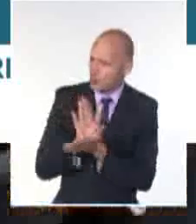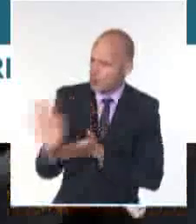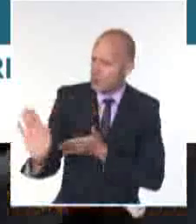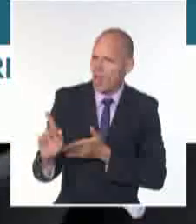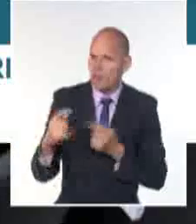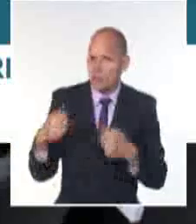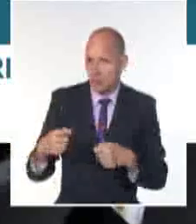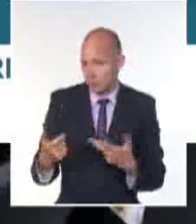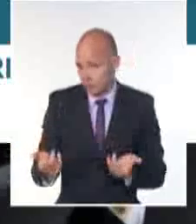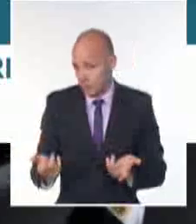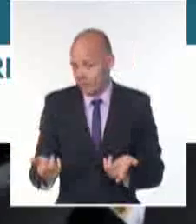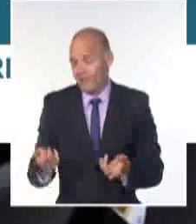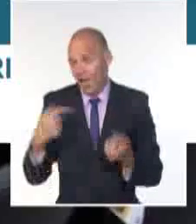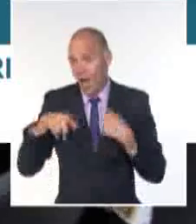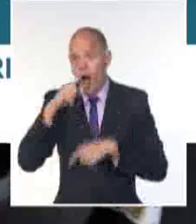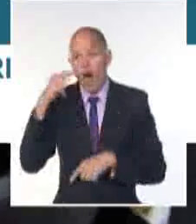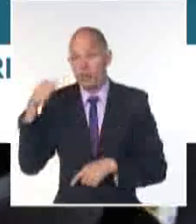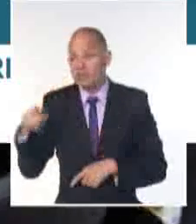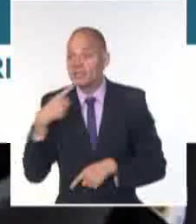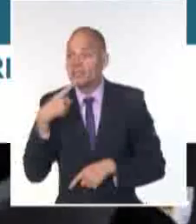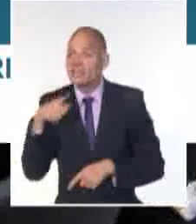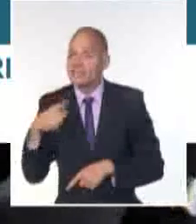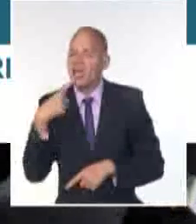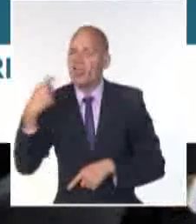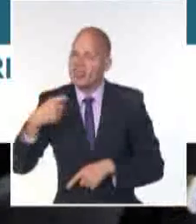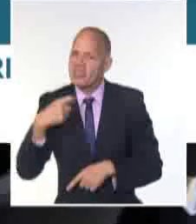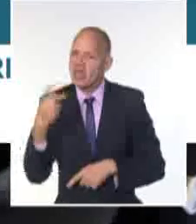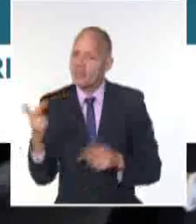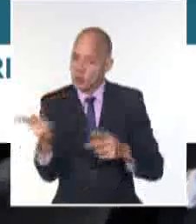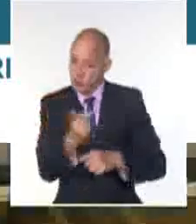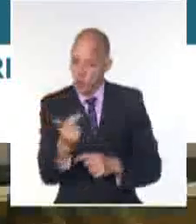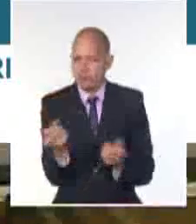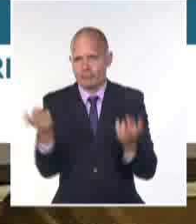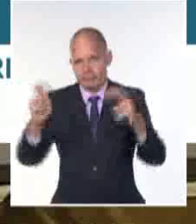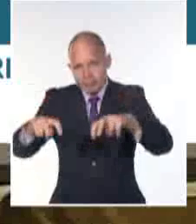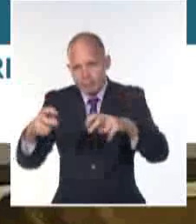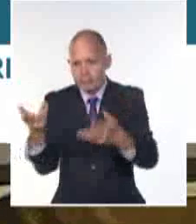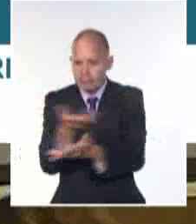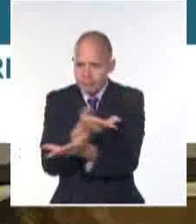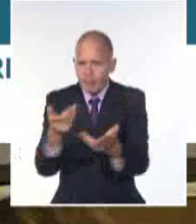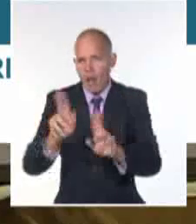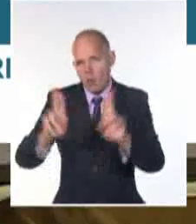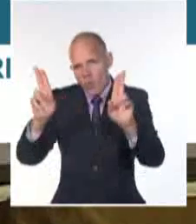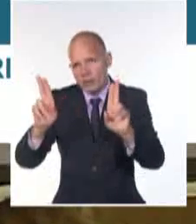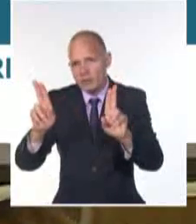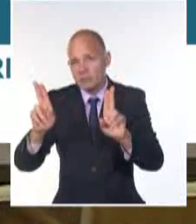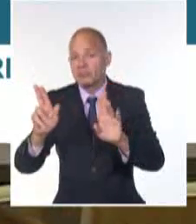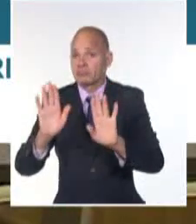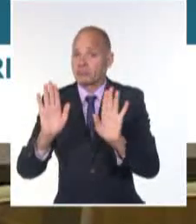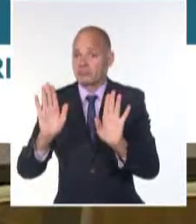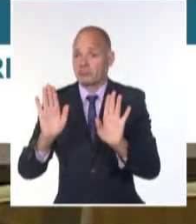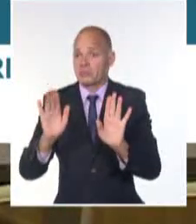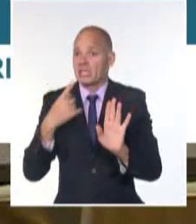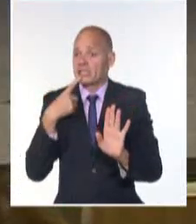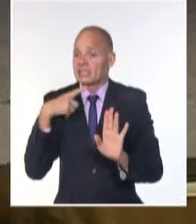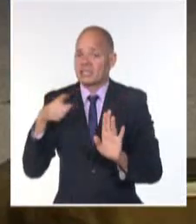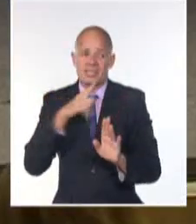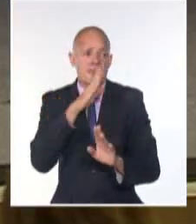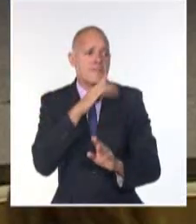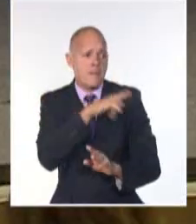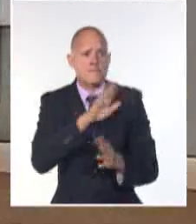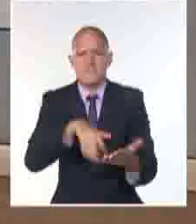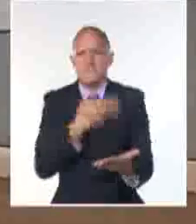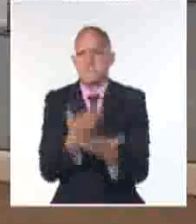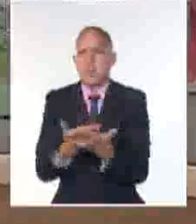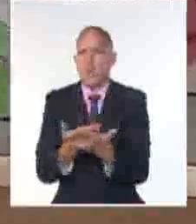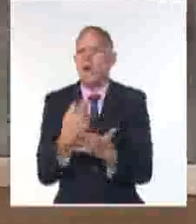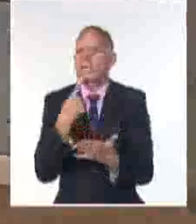negociada entre las partes el ministro de exteriores de ese país de Europa central Peter ve la propuesta belga como un intento de silenciar